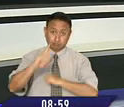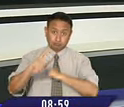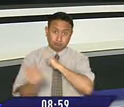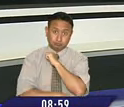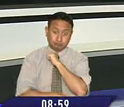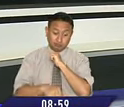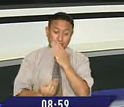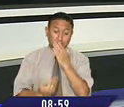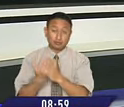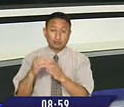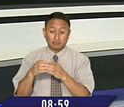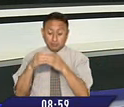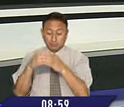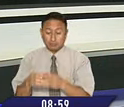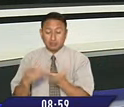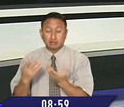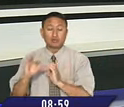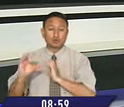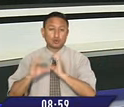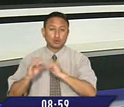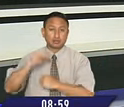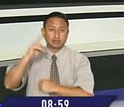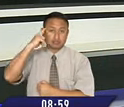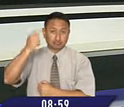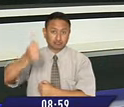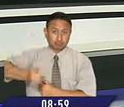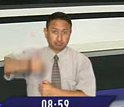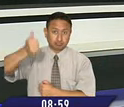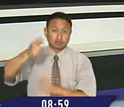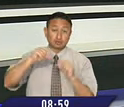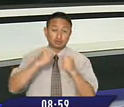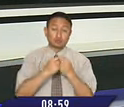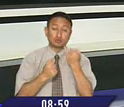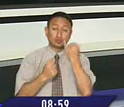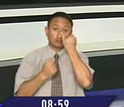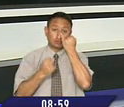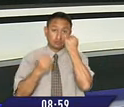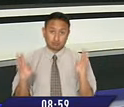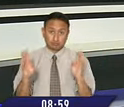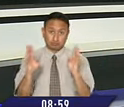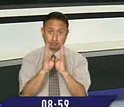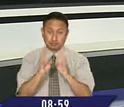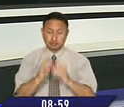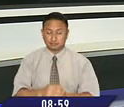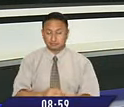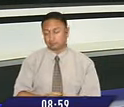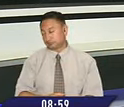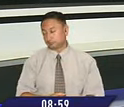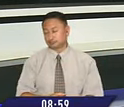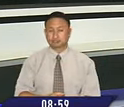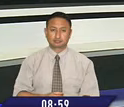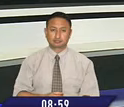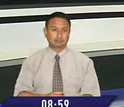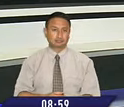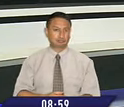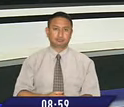nueva fase de conversaciones entre el Gobierno Nacional y la Confederación de Nacionalidades Indígenas del Ecuador.